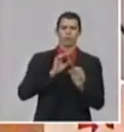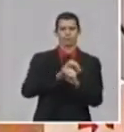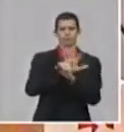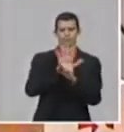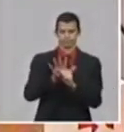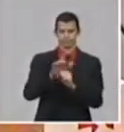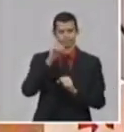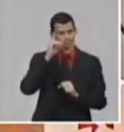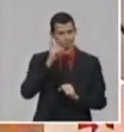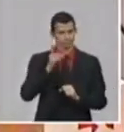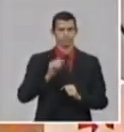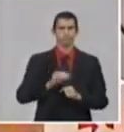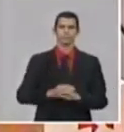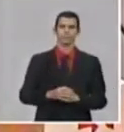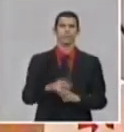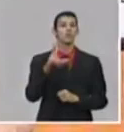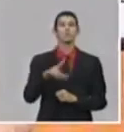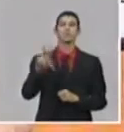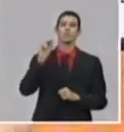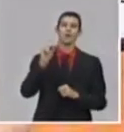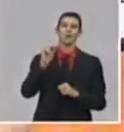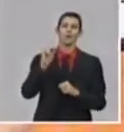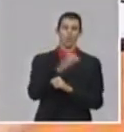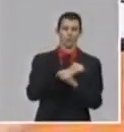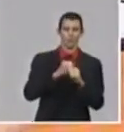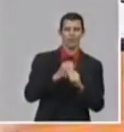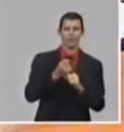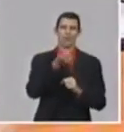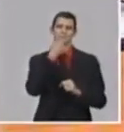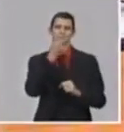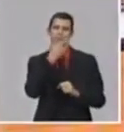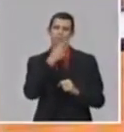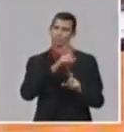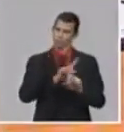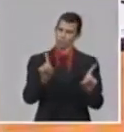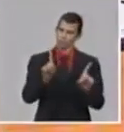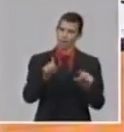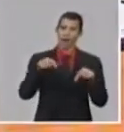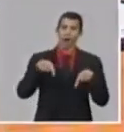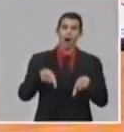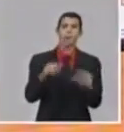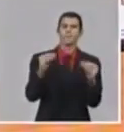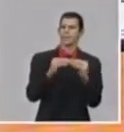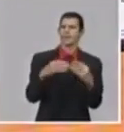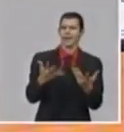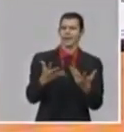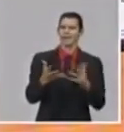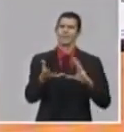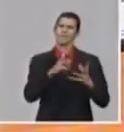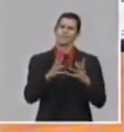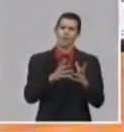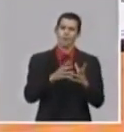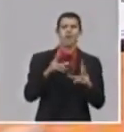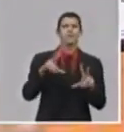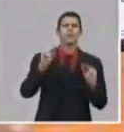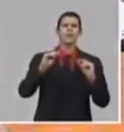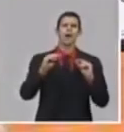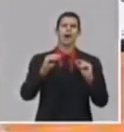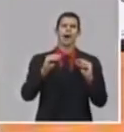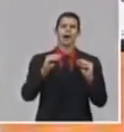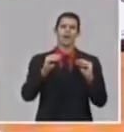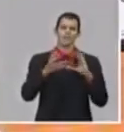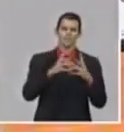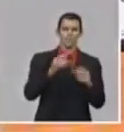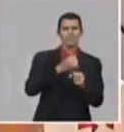científica detrás de esto. Y lo importante que sea personal médico que está ahí directamente trabajando con esa carga viral. Y como